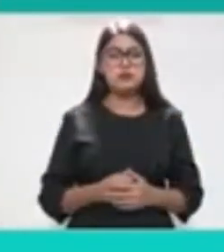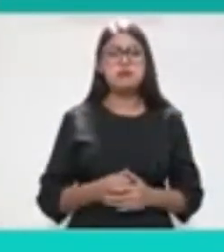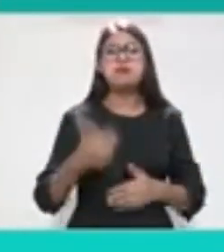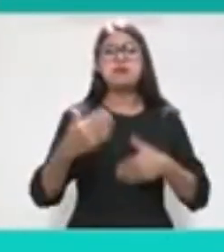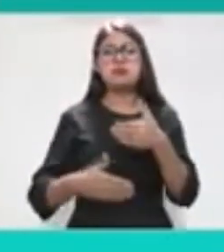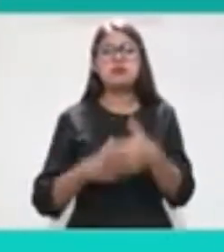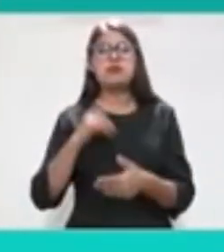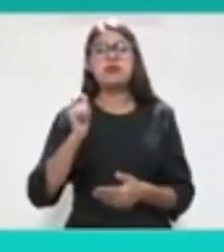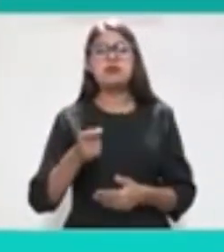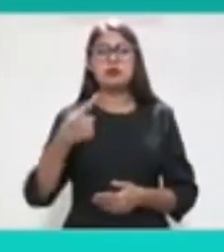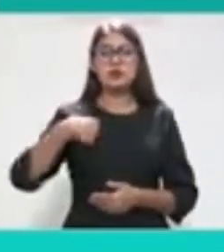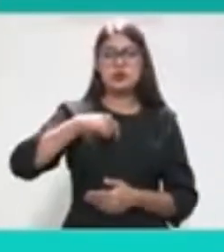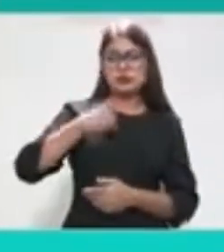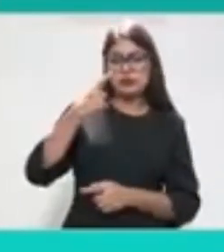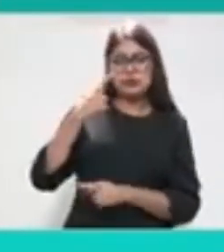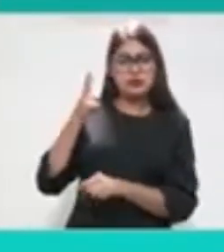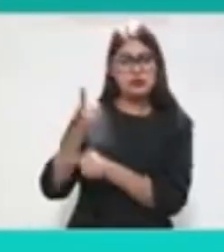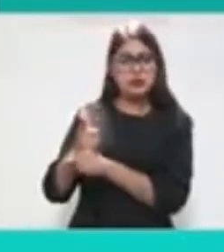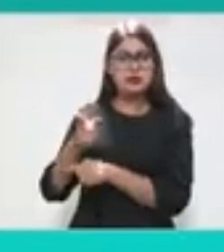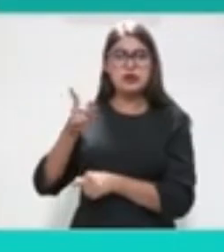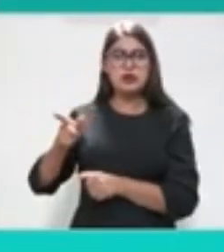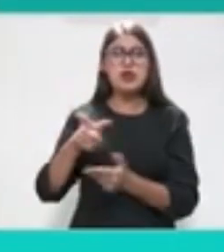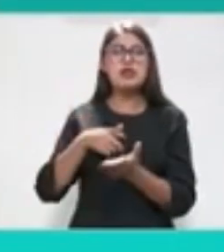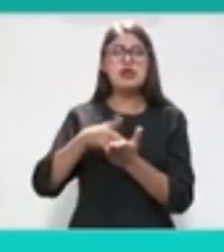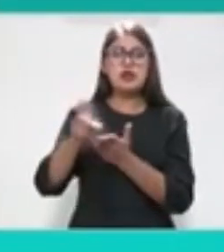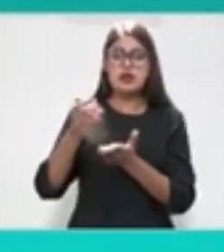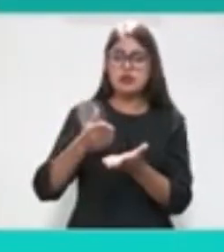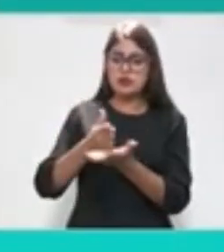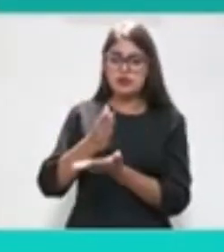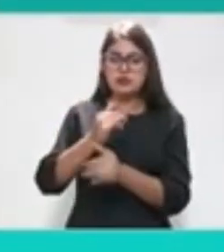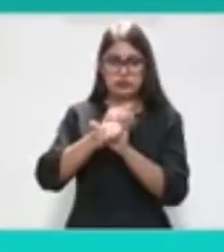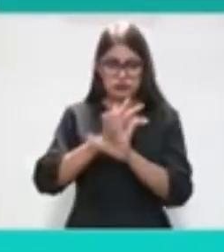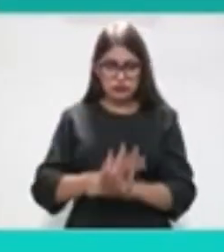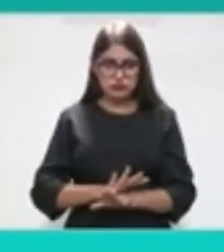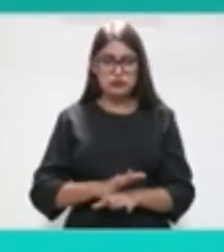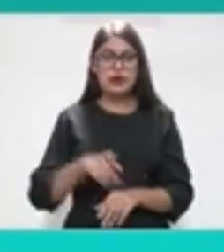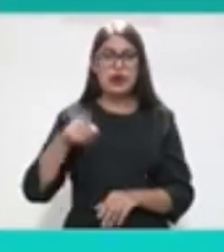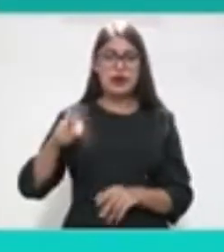consecuencia, ahí veremos una utilidad quizá del derecho de acceso a la información